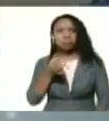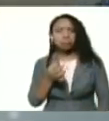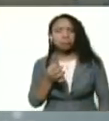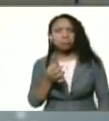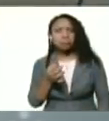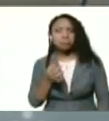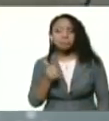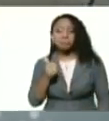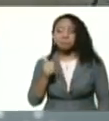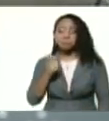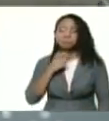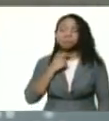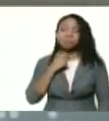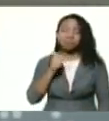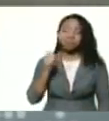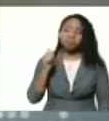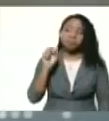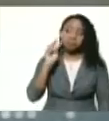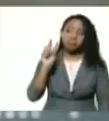simpática, diría yo.